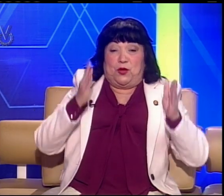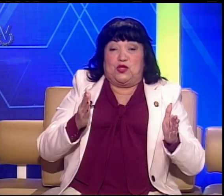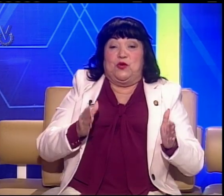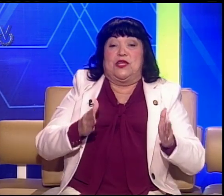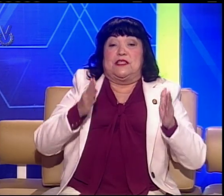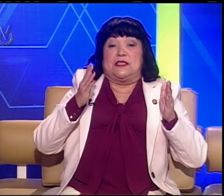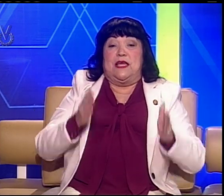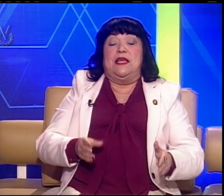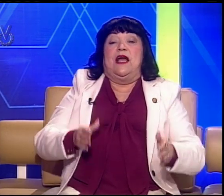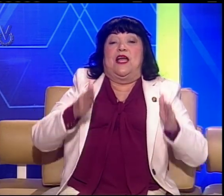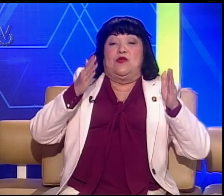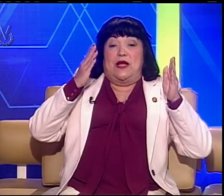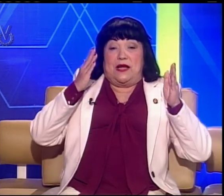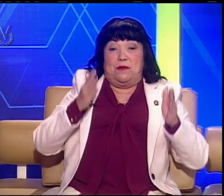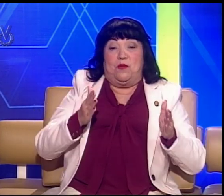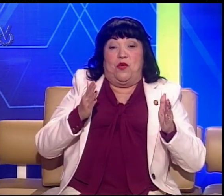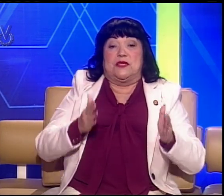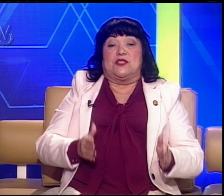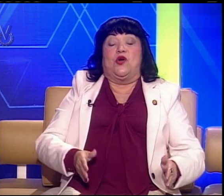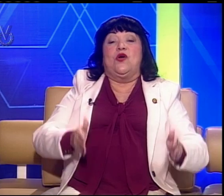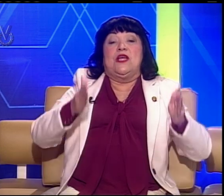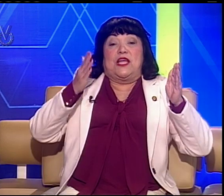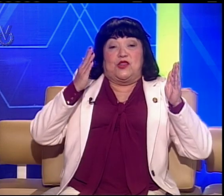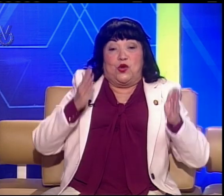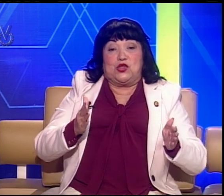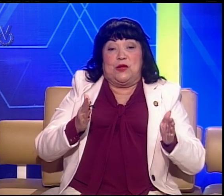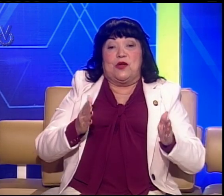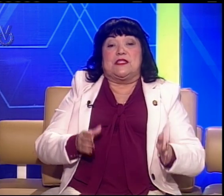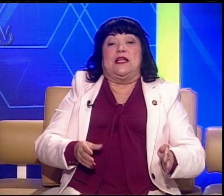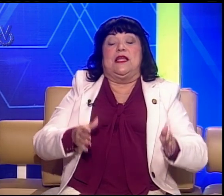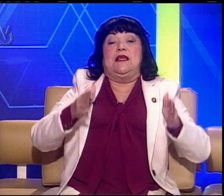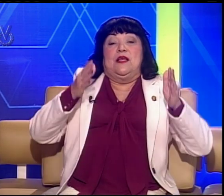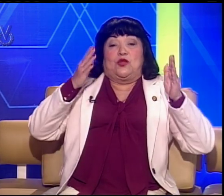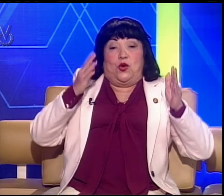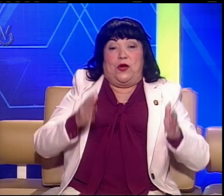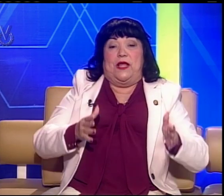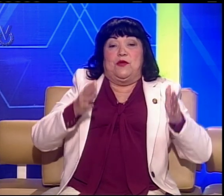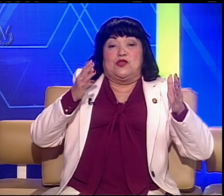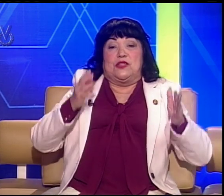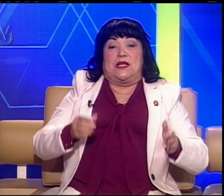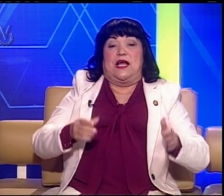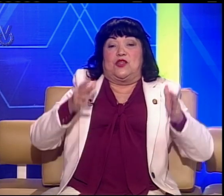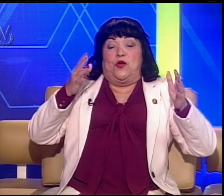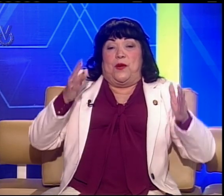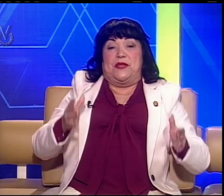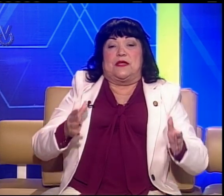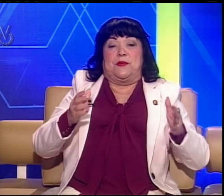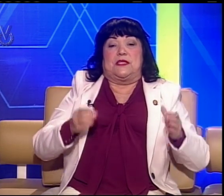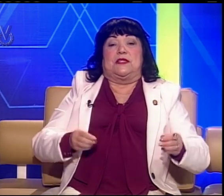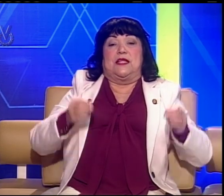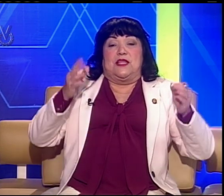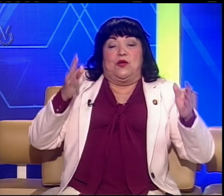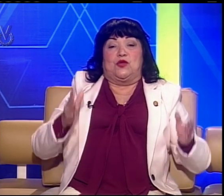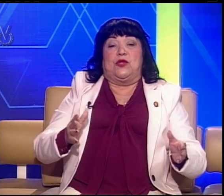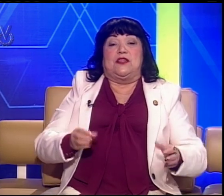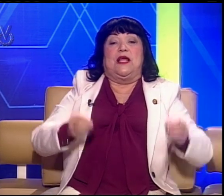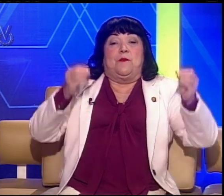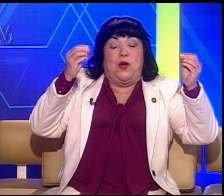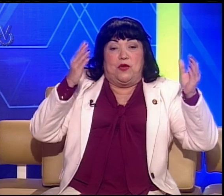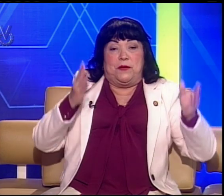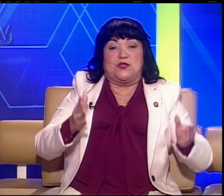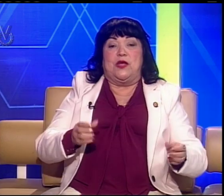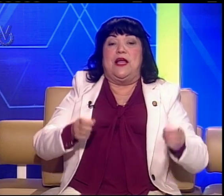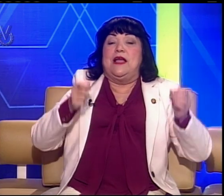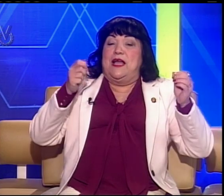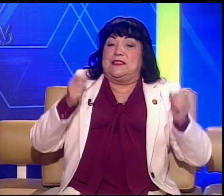Este próximo 16 hay una gran movilización que todos tenemos que salir, todos los gremios, los sindicatos, los padres y representantes, los estudiantes, el